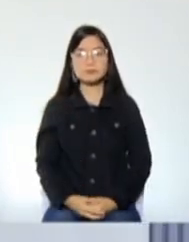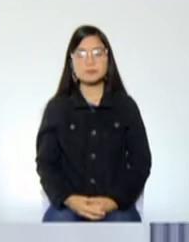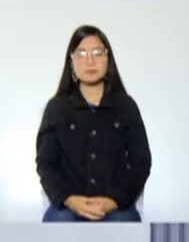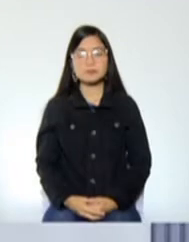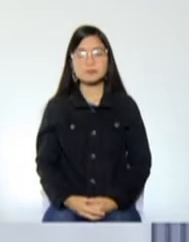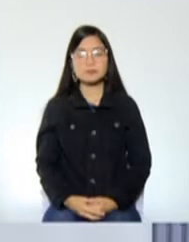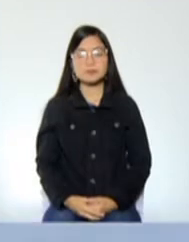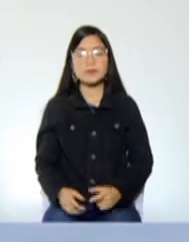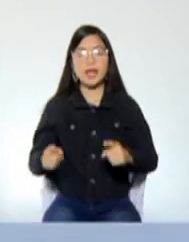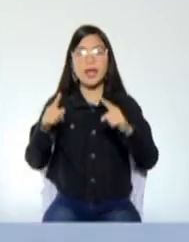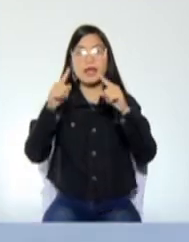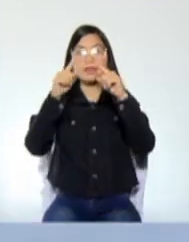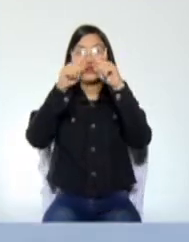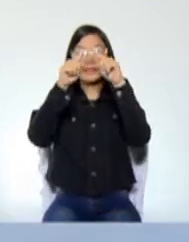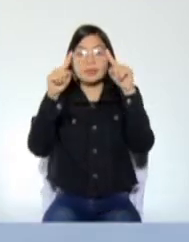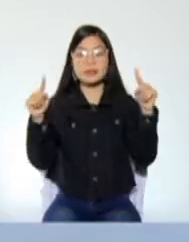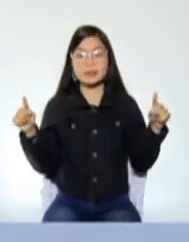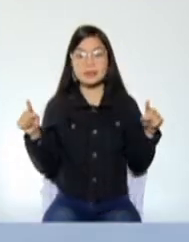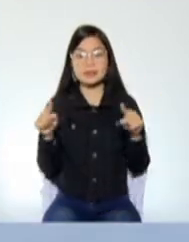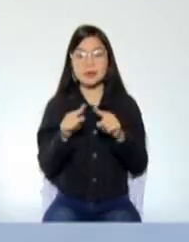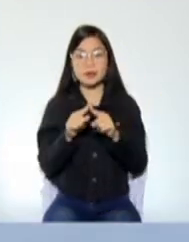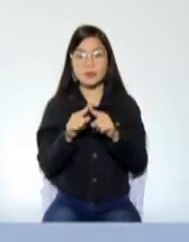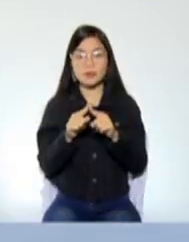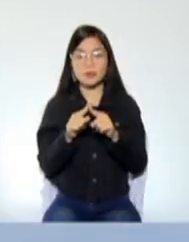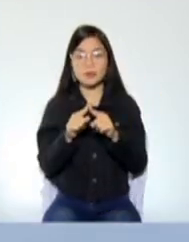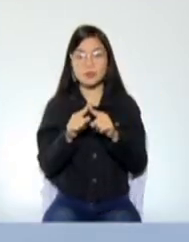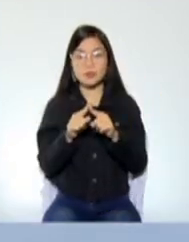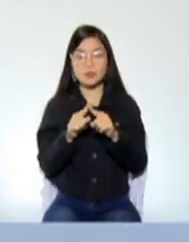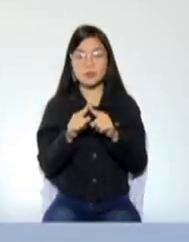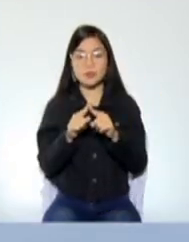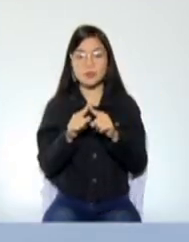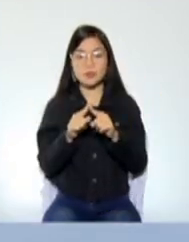rectángulos? Triángulos que poseen un ángulo de